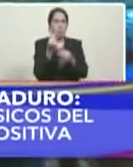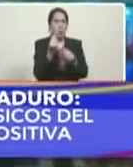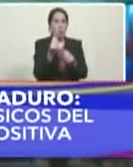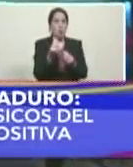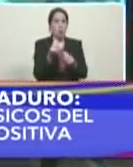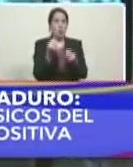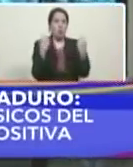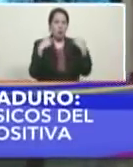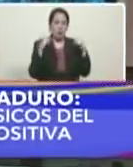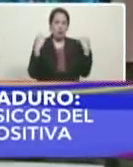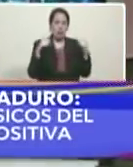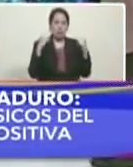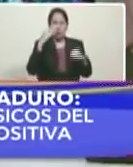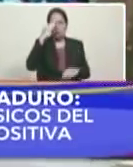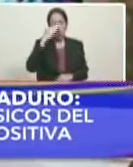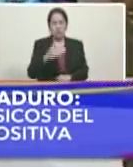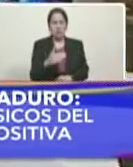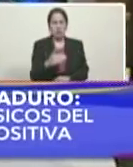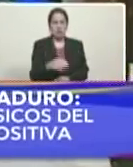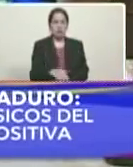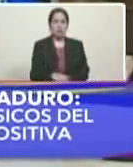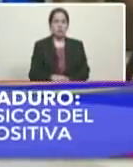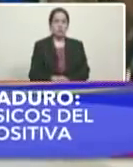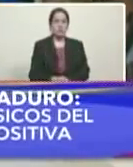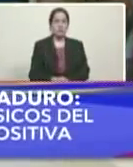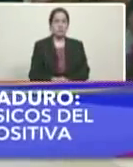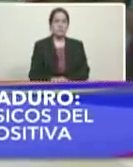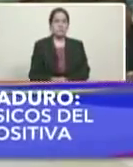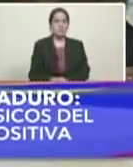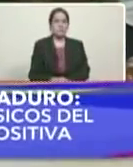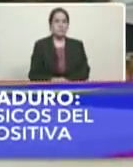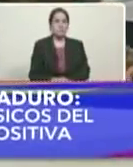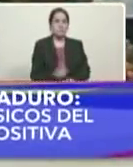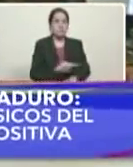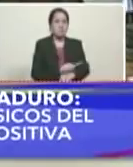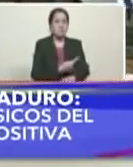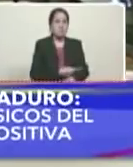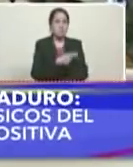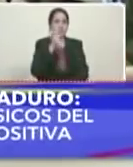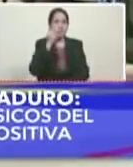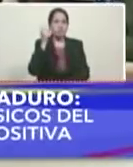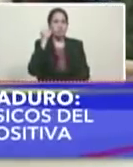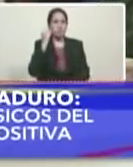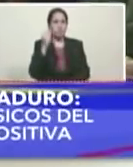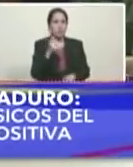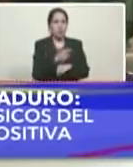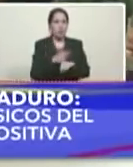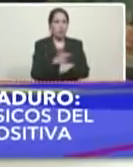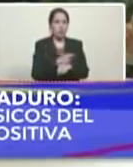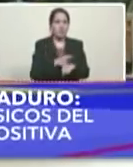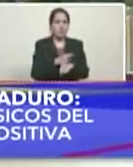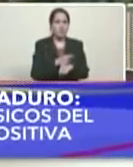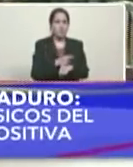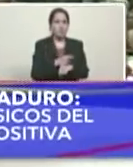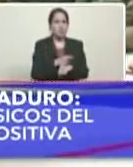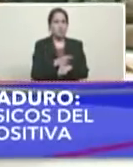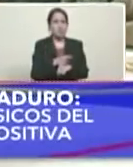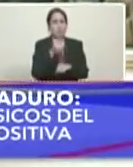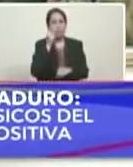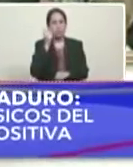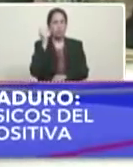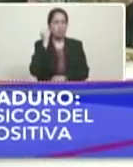anna karina rote 2019 hermanos gobernadores hermanas gobernadoras alcaldes alcaldesas